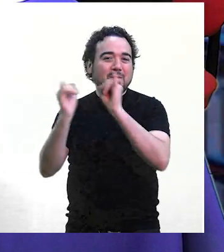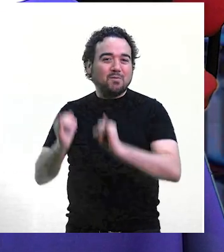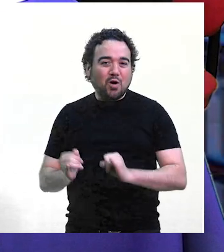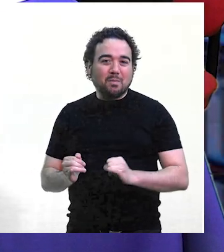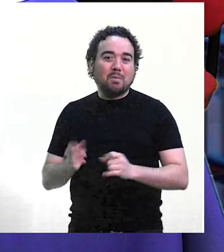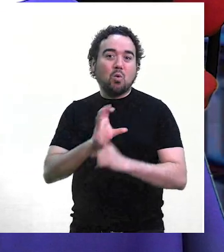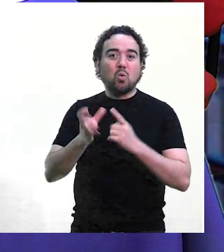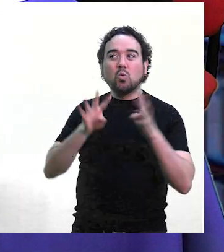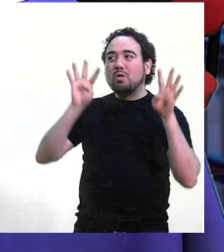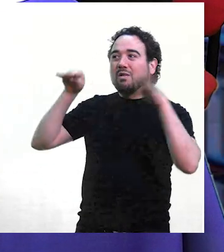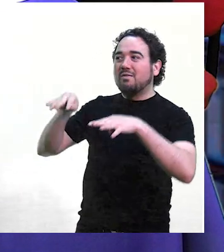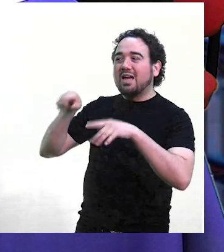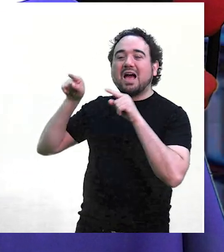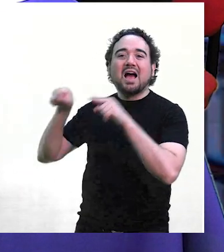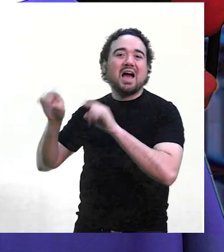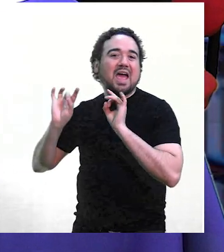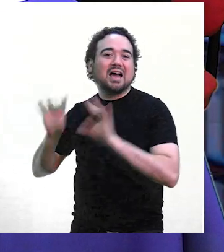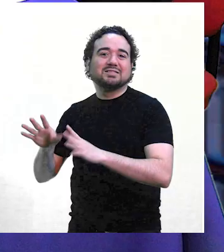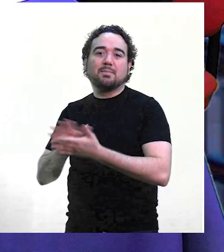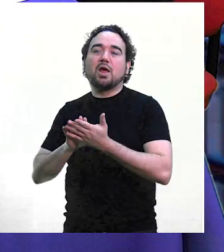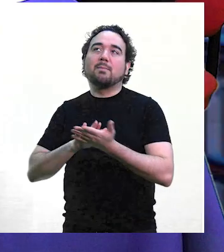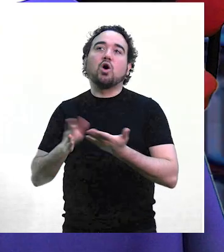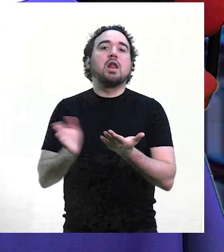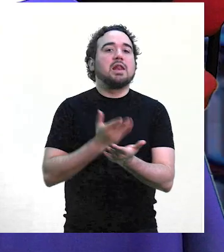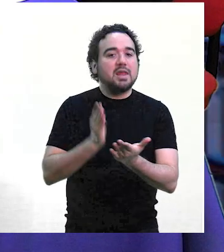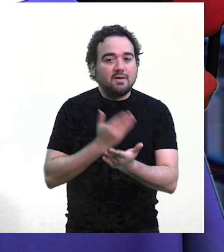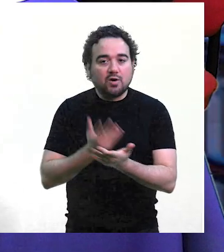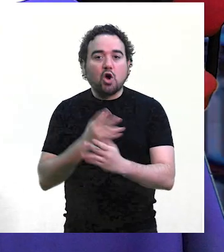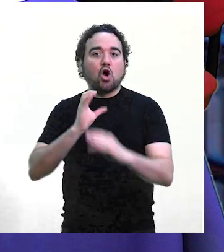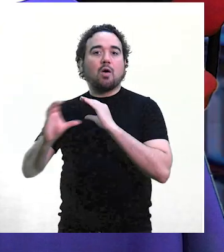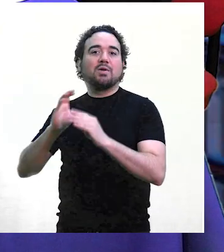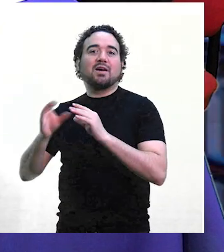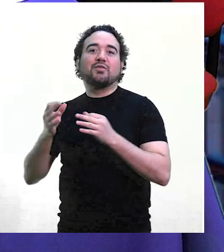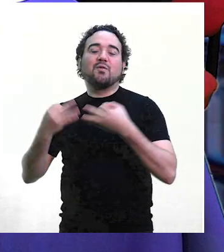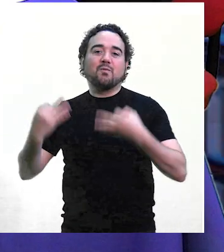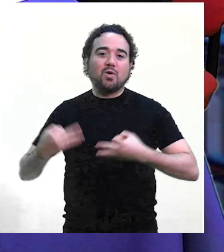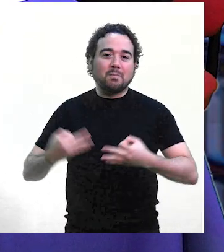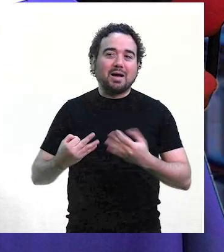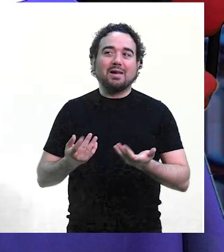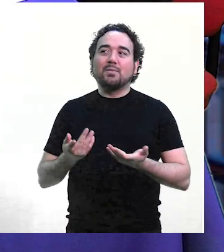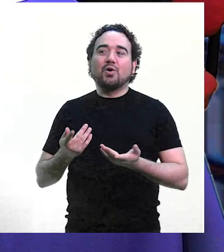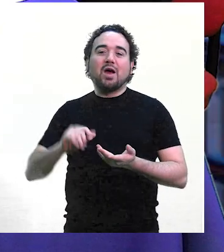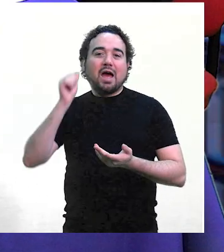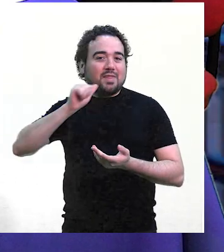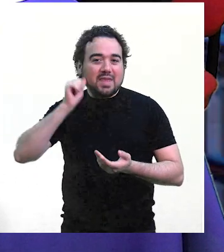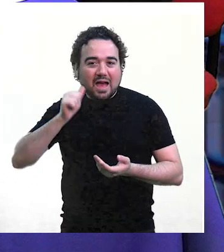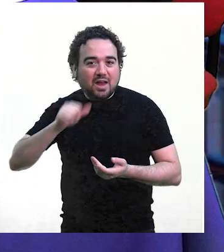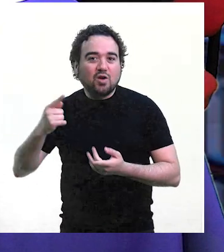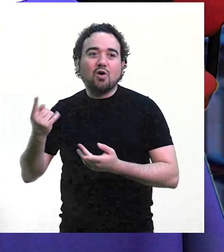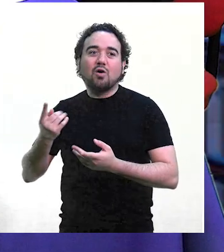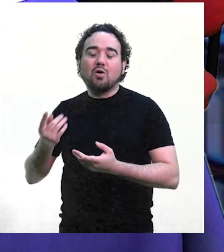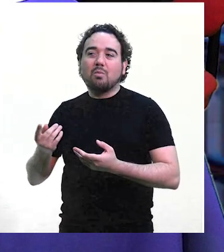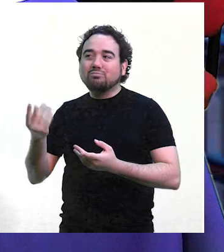una determinada Además. manera en como estos productos culturales que van más allá de, no sé, un libro o comunicación más formal, sino es como los